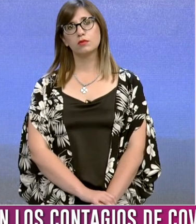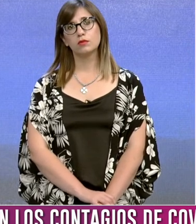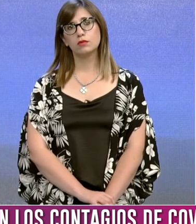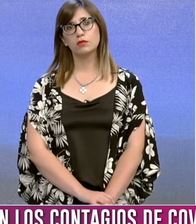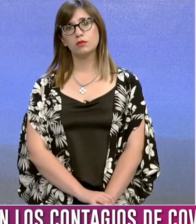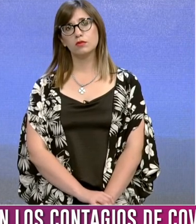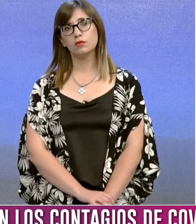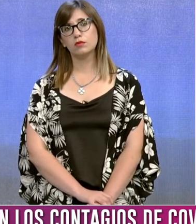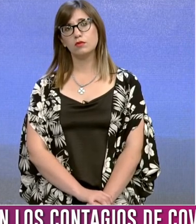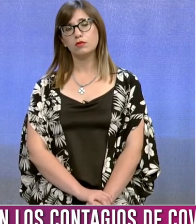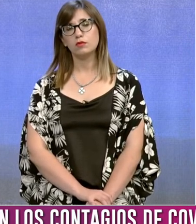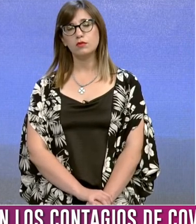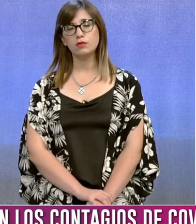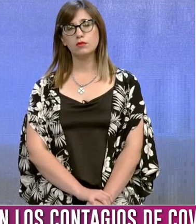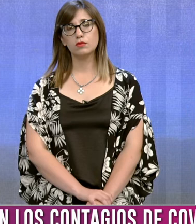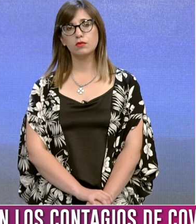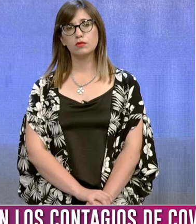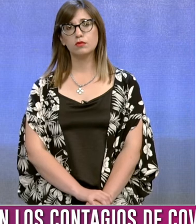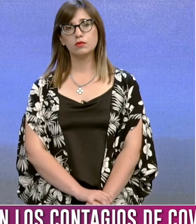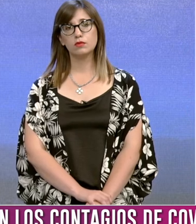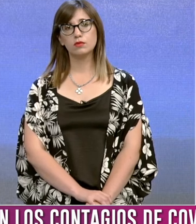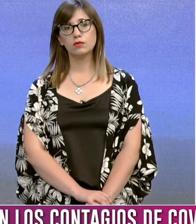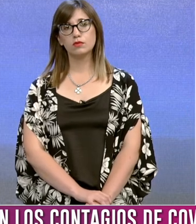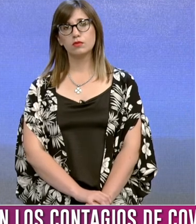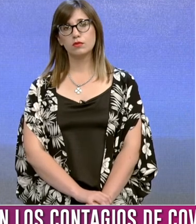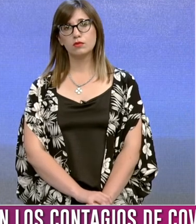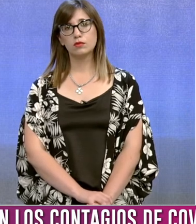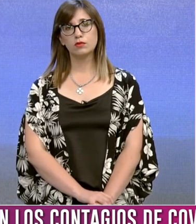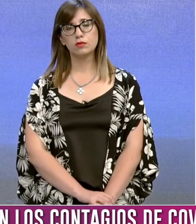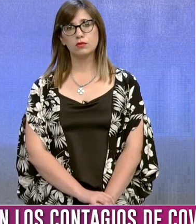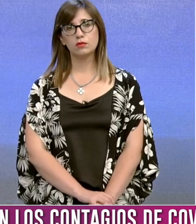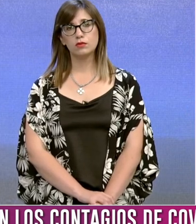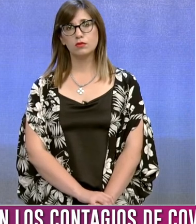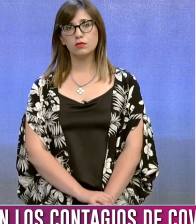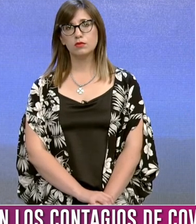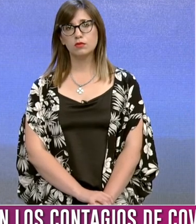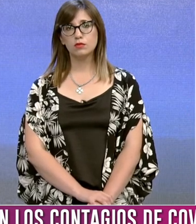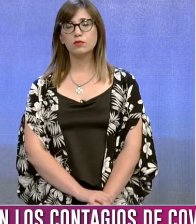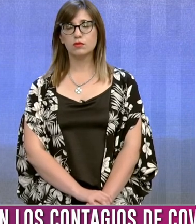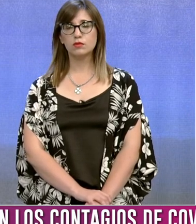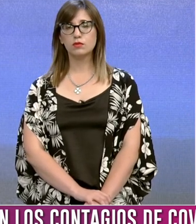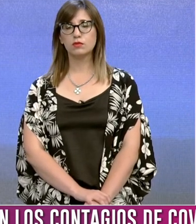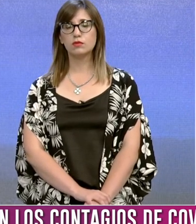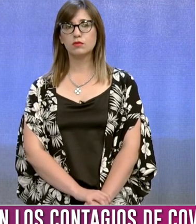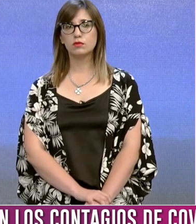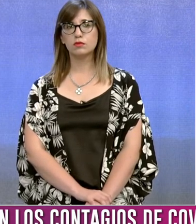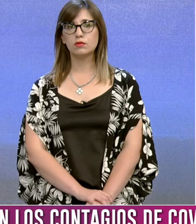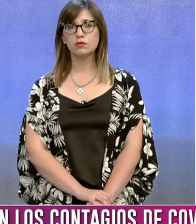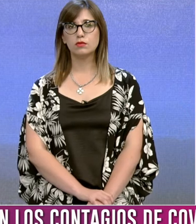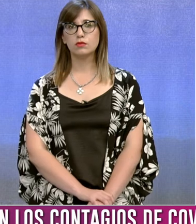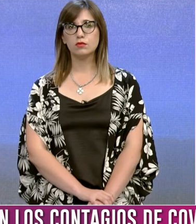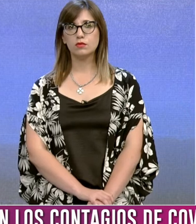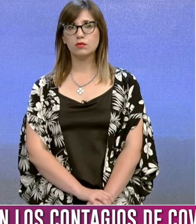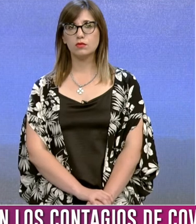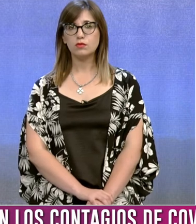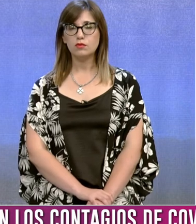lo cual el trabajo en conjunto no solo es importante, sino que es vital y es el único camino que podamos seguir para volver a asegurarnos que a ningún mendocino le